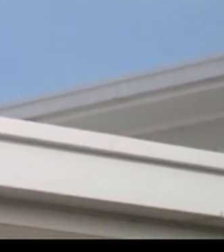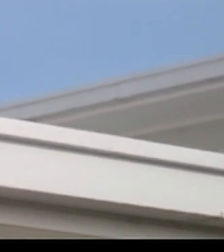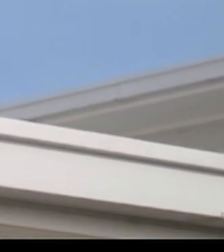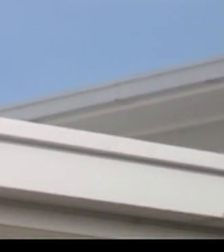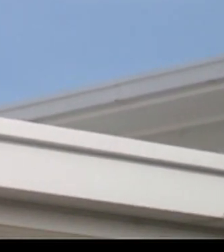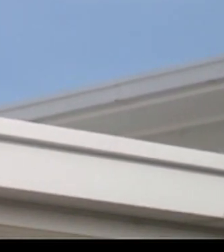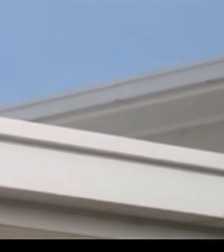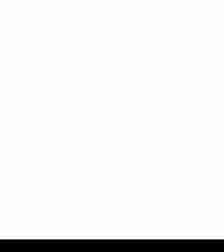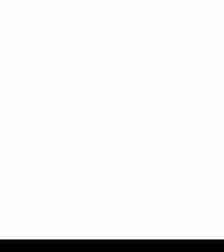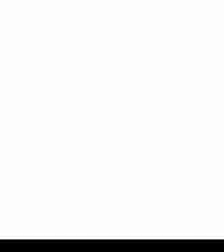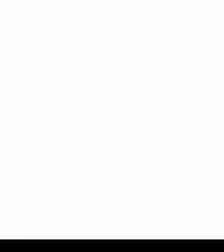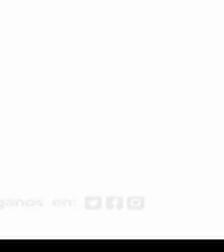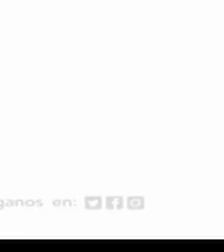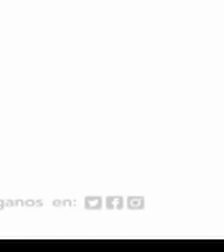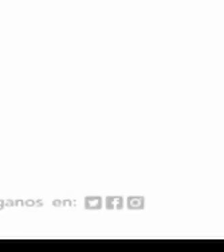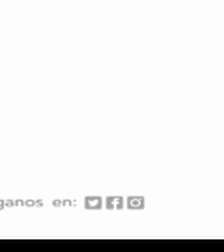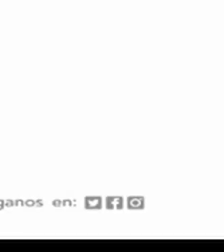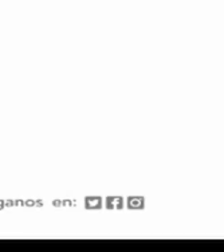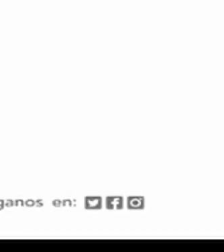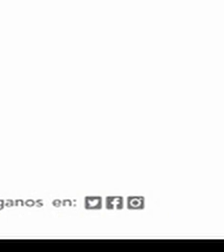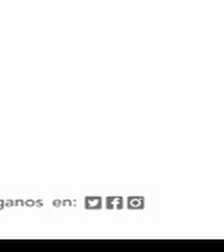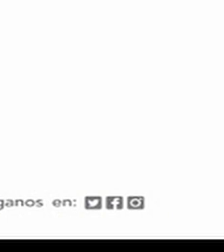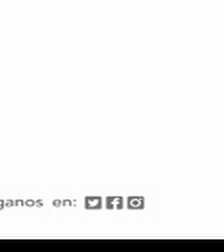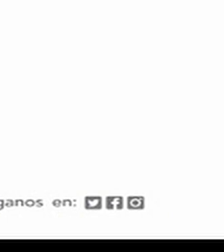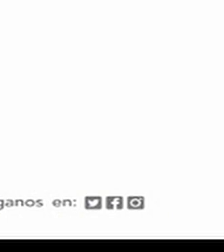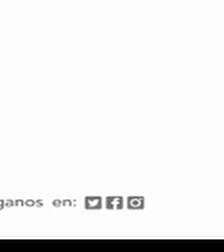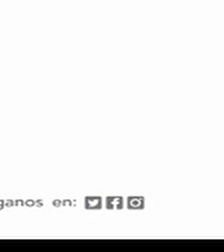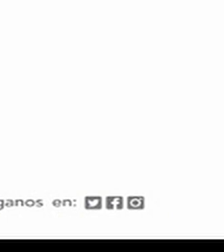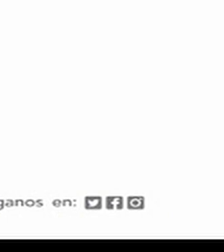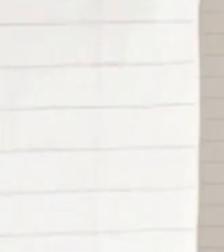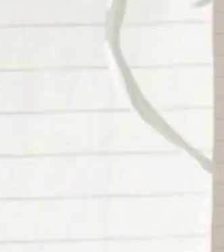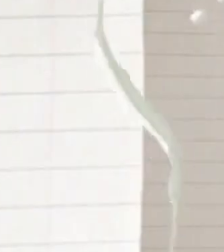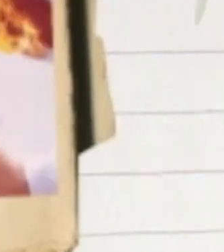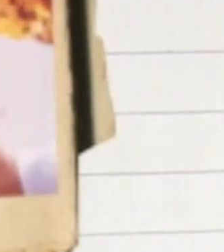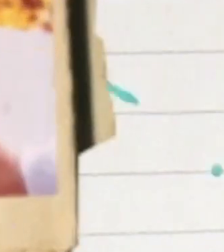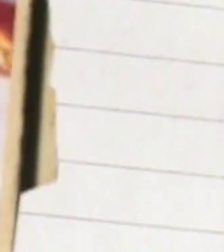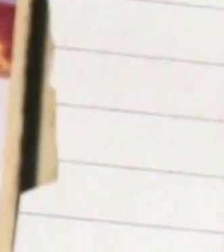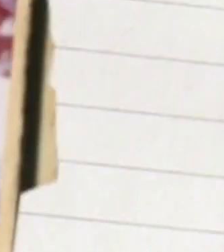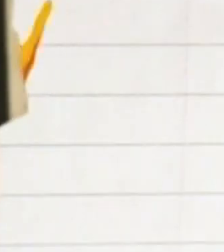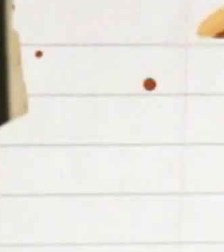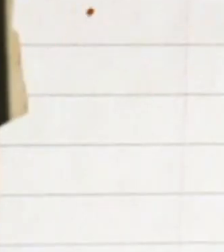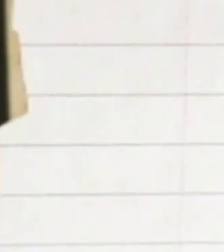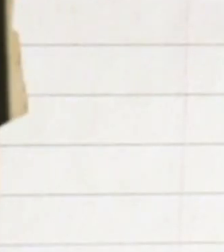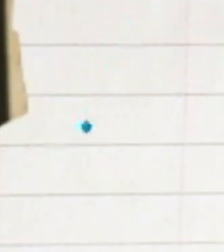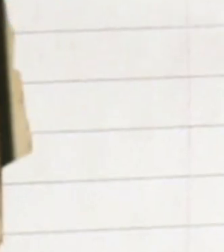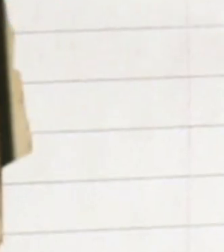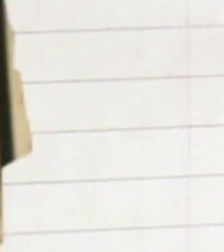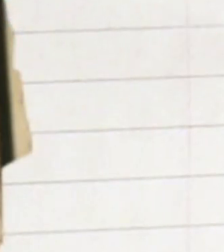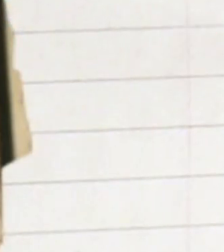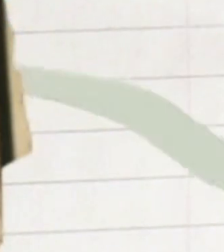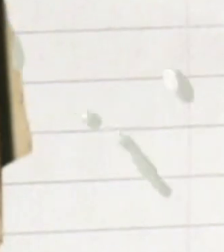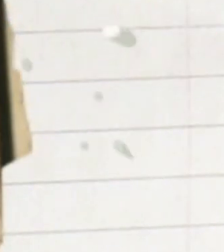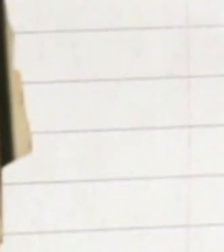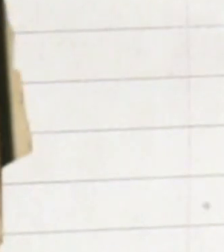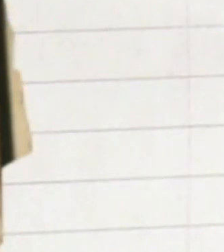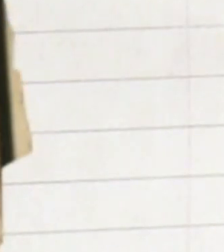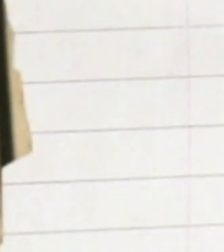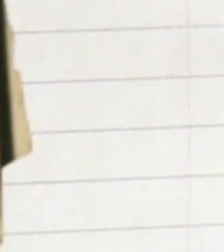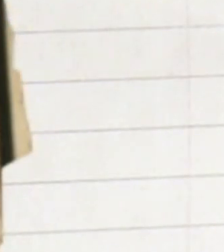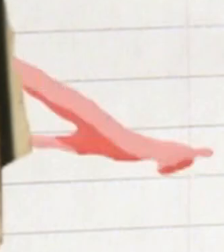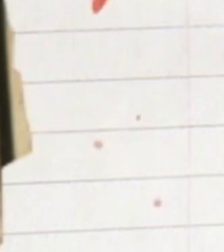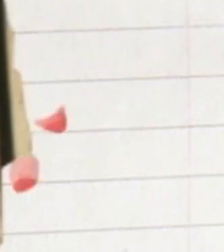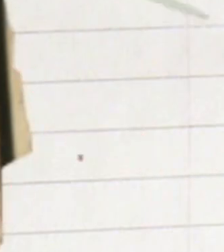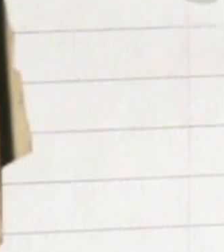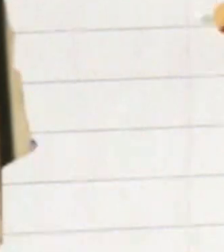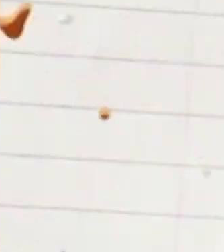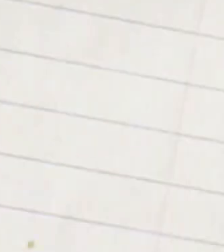hoy. Banco Nacional, juntos somos progreso. Esta semana, en Punto y Coma, les presentamos al